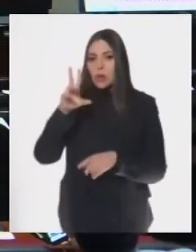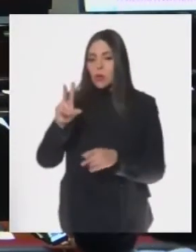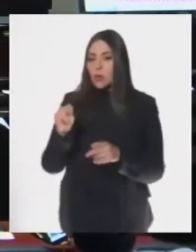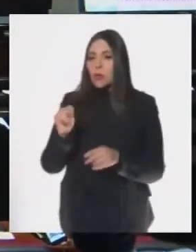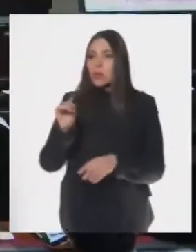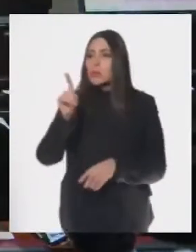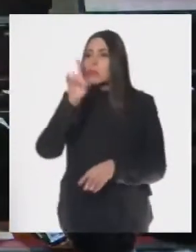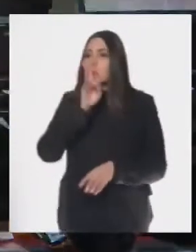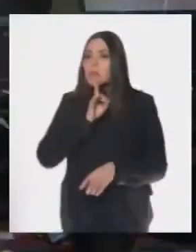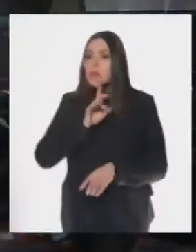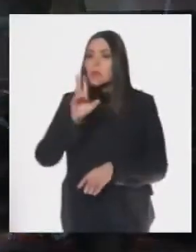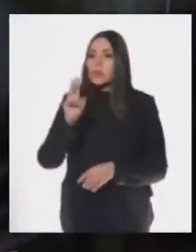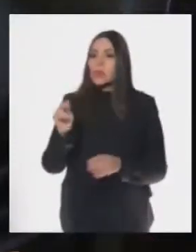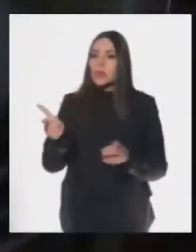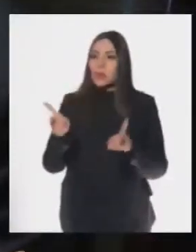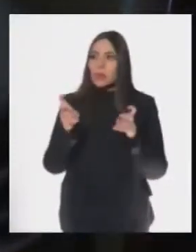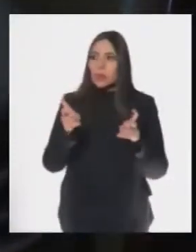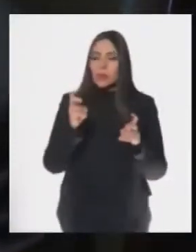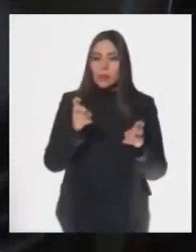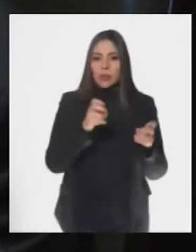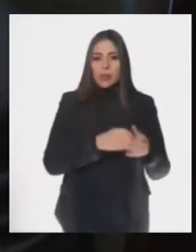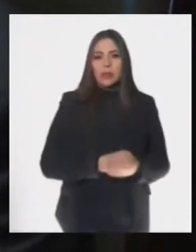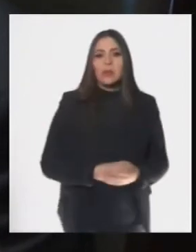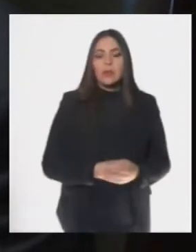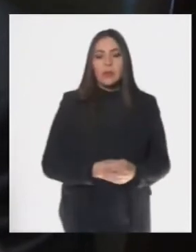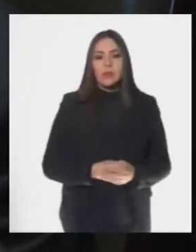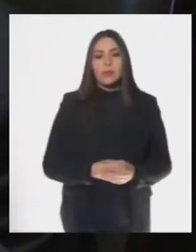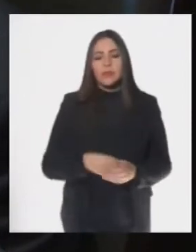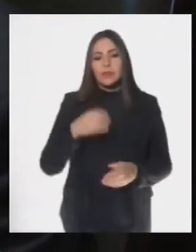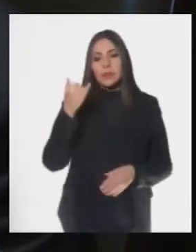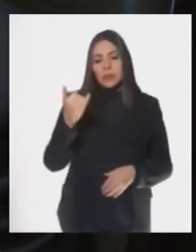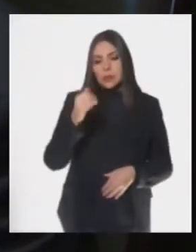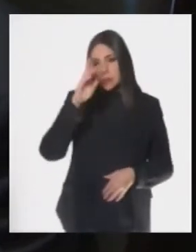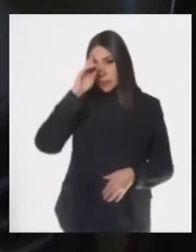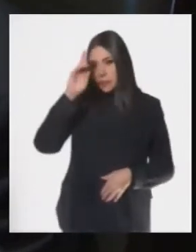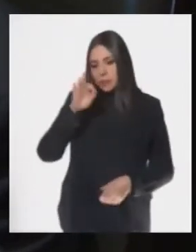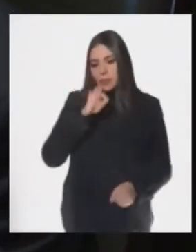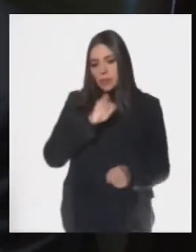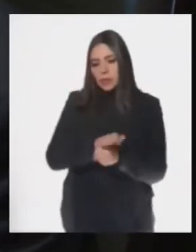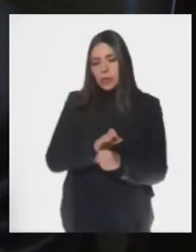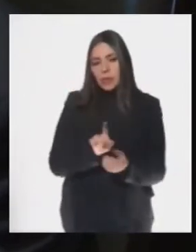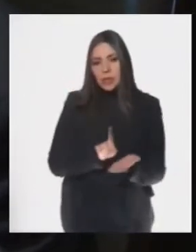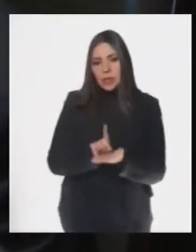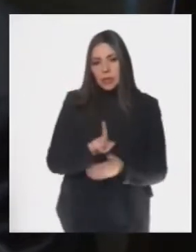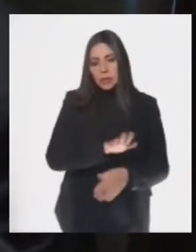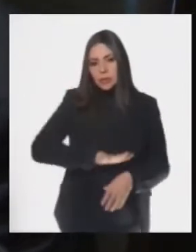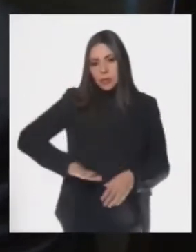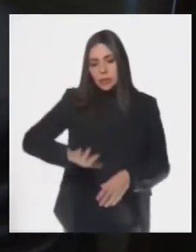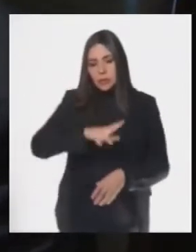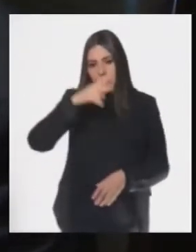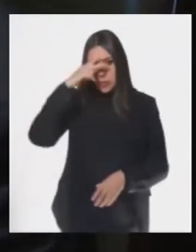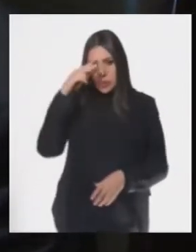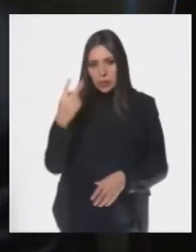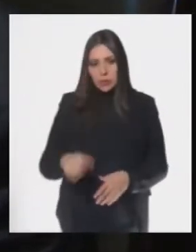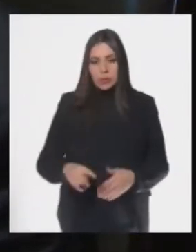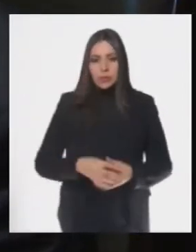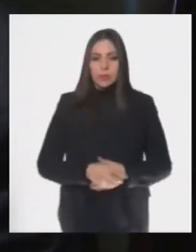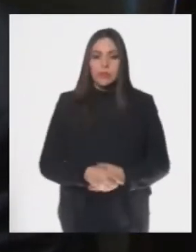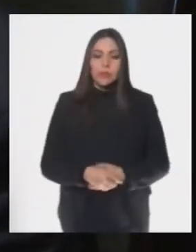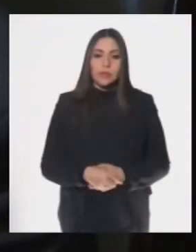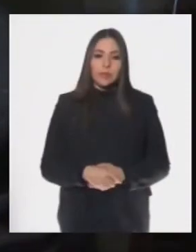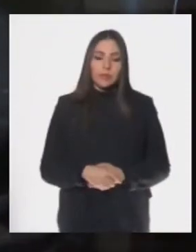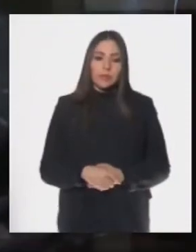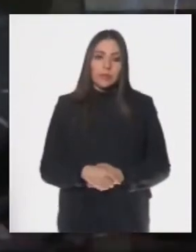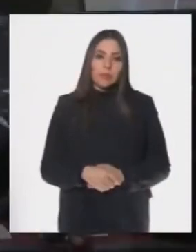no mentir y no traicionar al pueblo, y respetando y defendiendo los derechos e intereses del pueblo de México. La